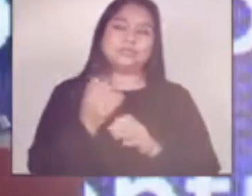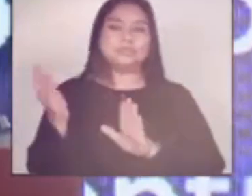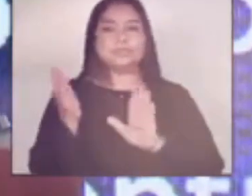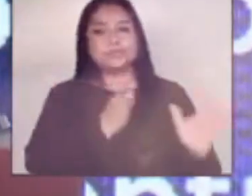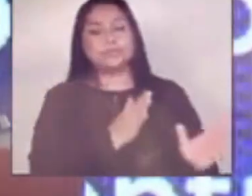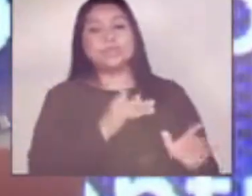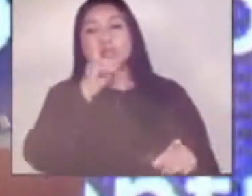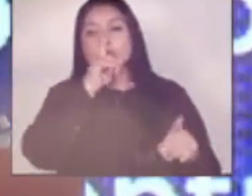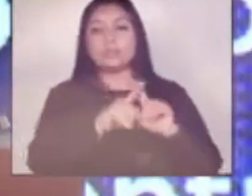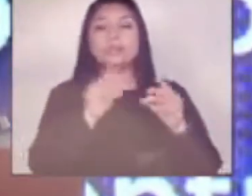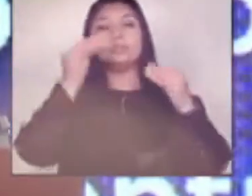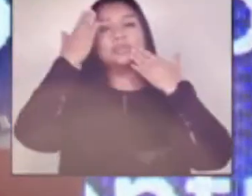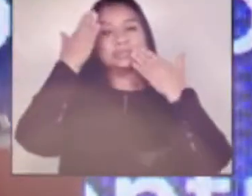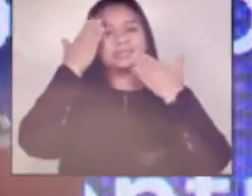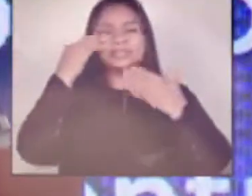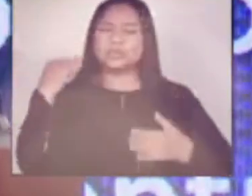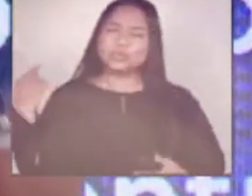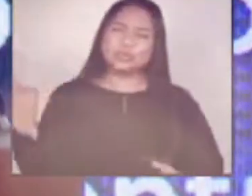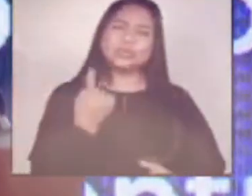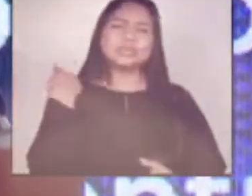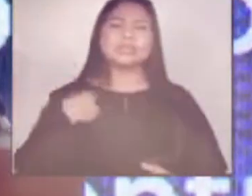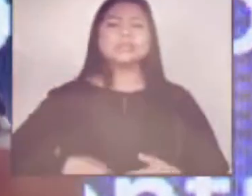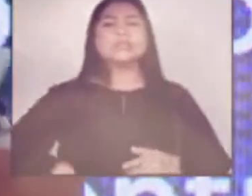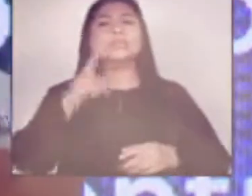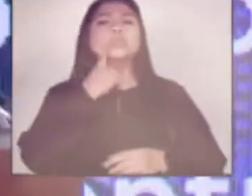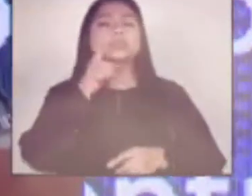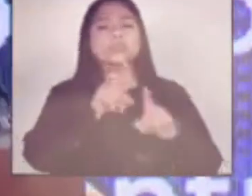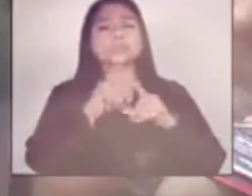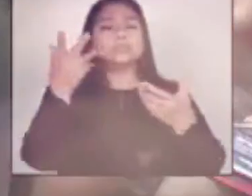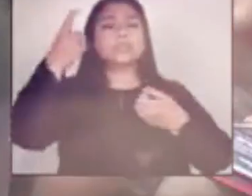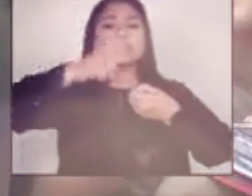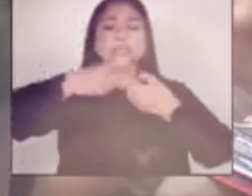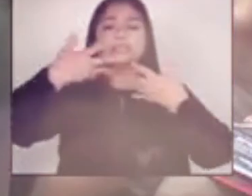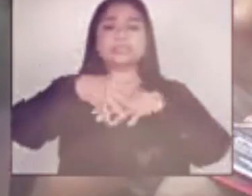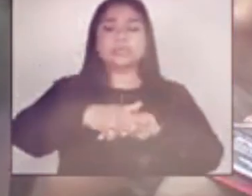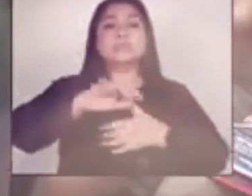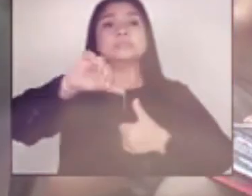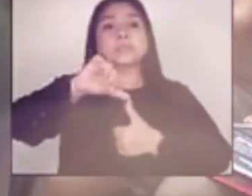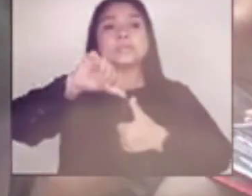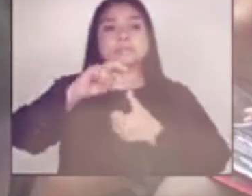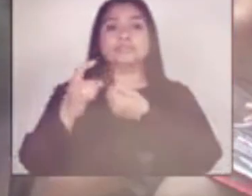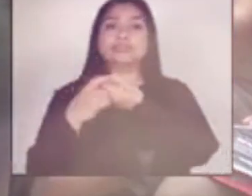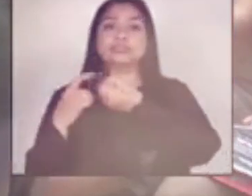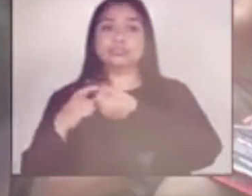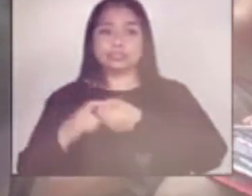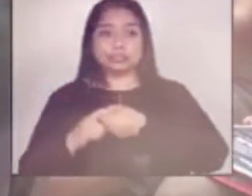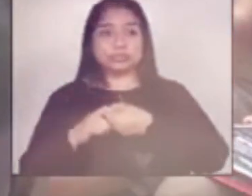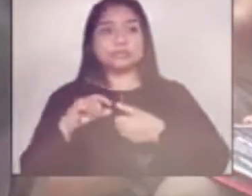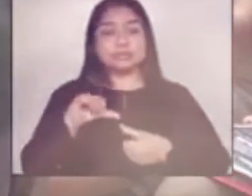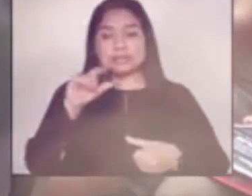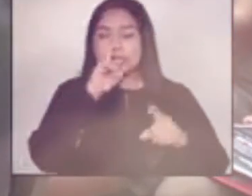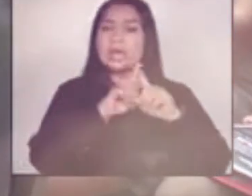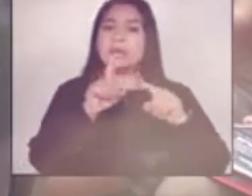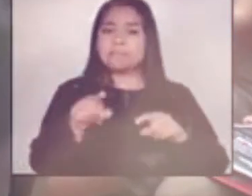mi agradecimiento a todas las autoridades de comercio e integración de los países hermanos de la región, que sin duda alguna